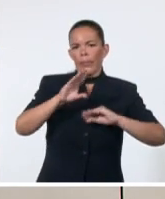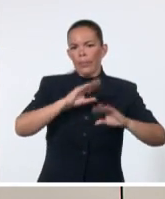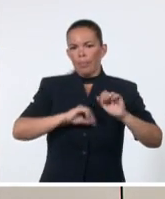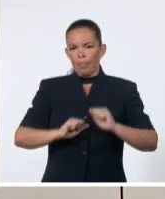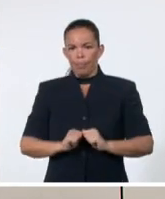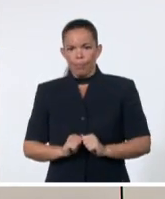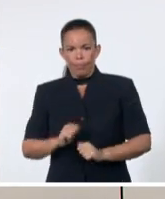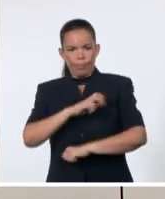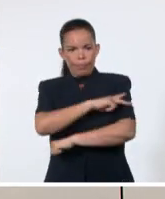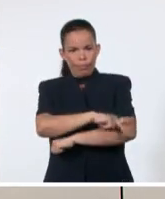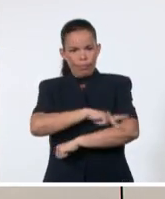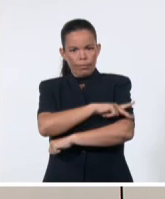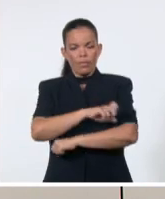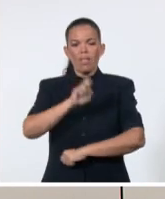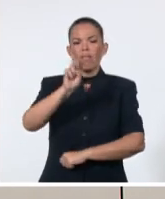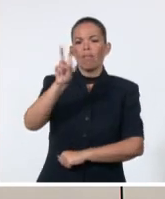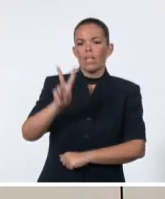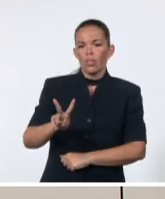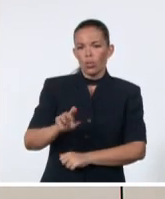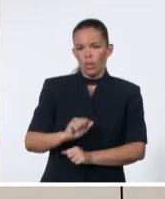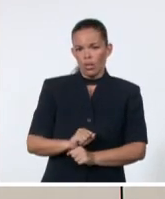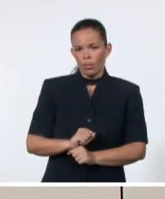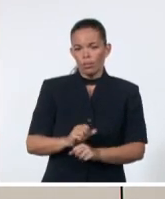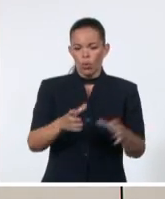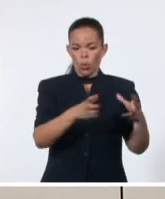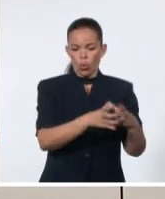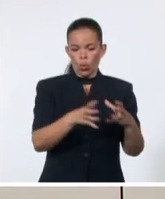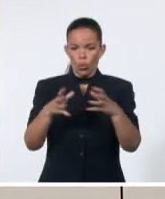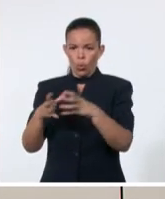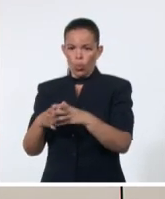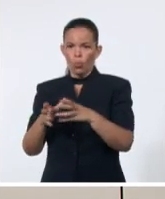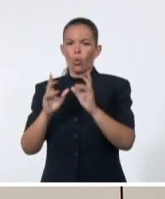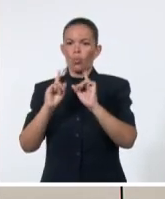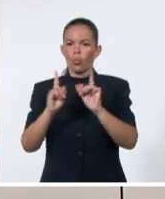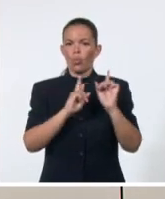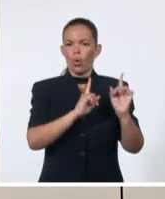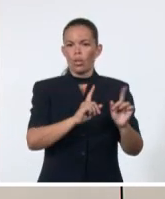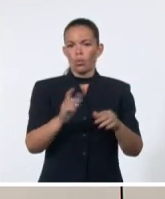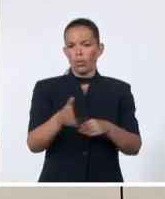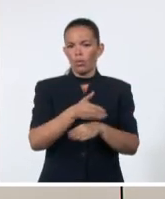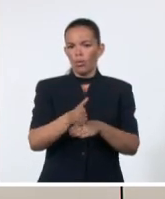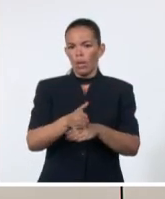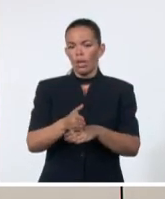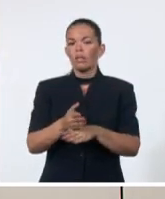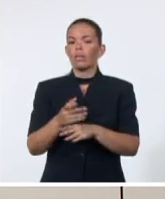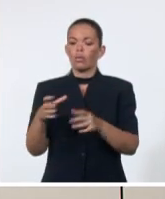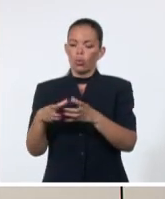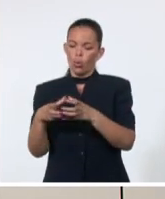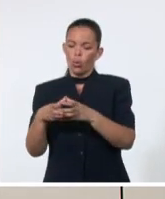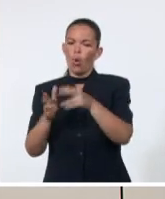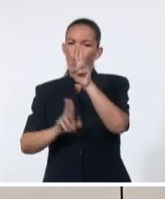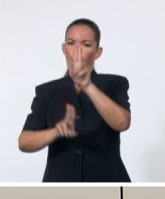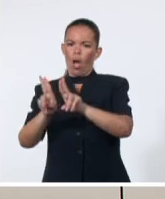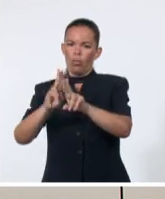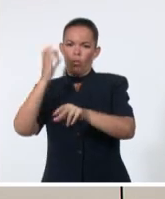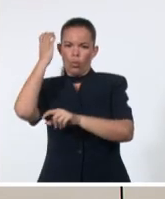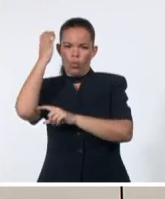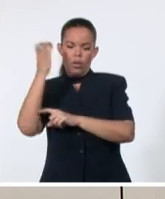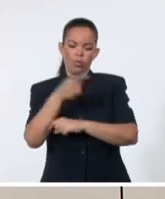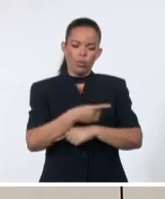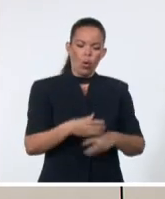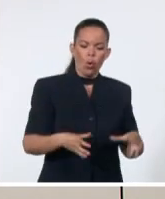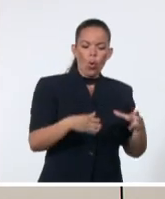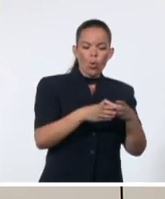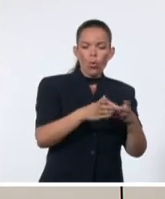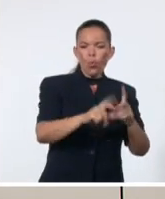oposición viven un nuevo capítulo. Y déjeme decirle que no han sido ni pocos, ni todos los fructíferos y felices